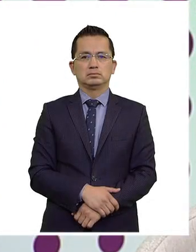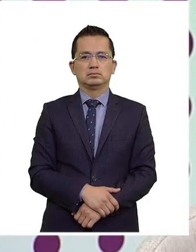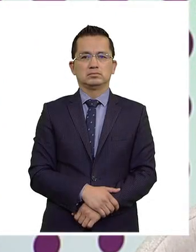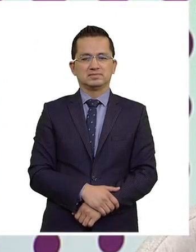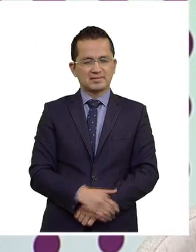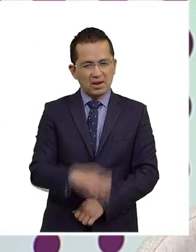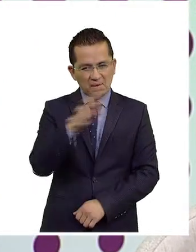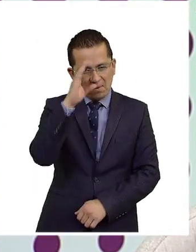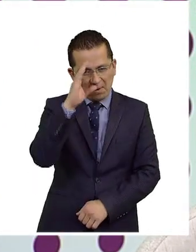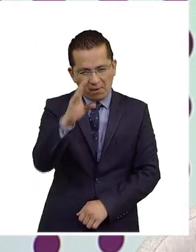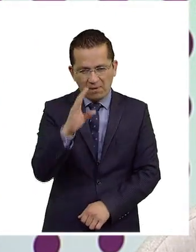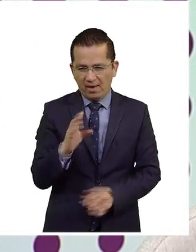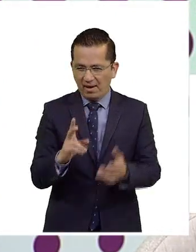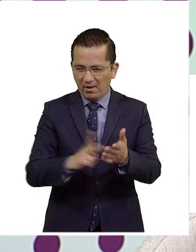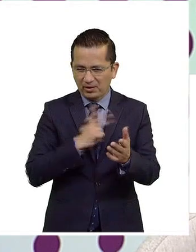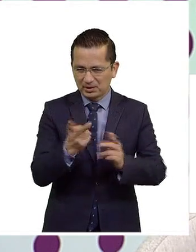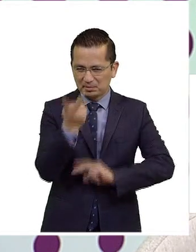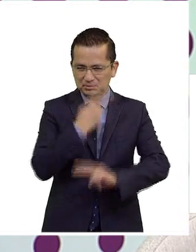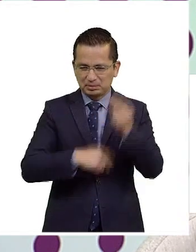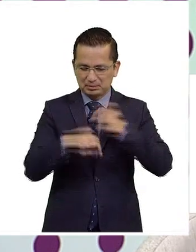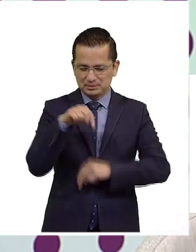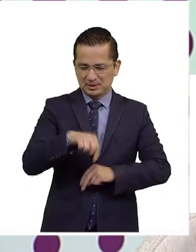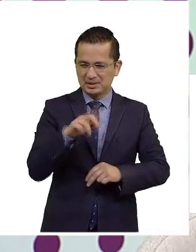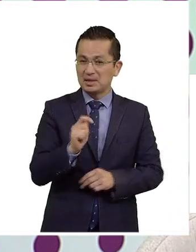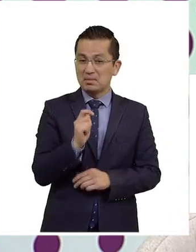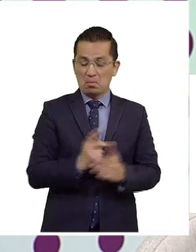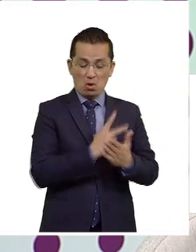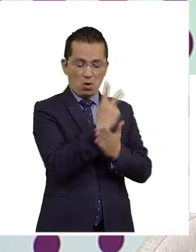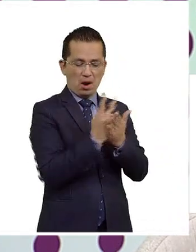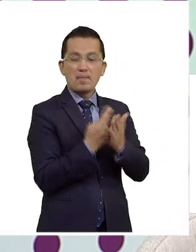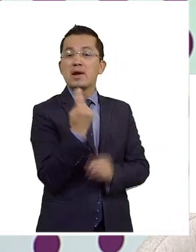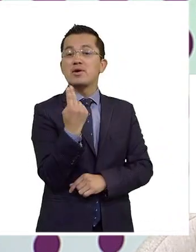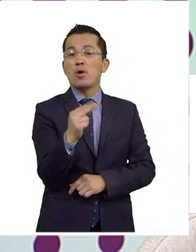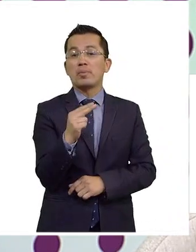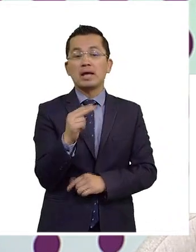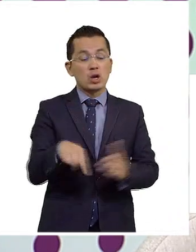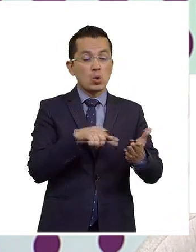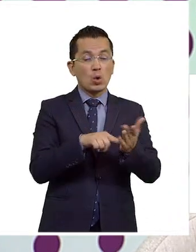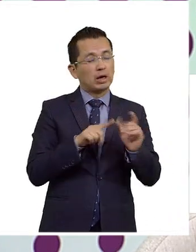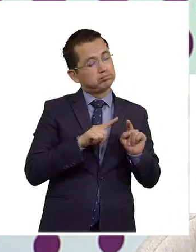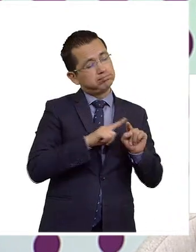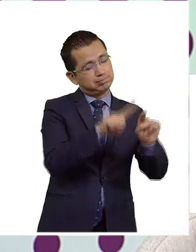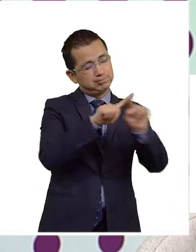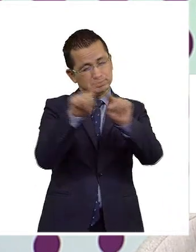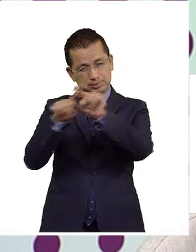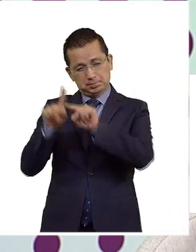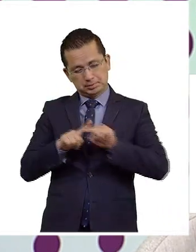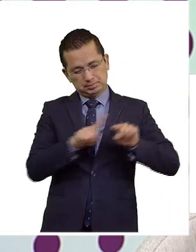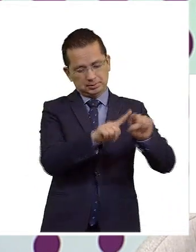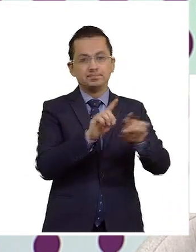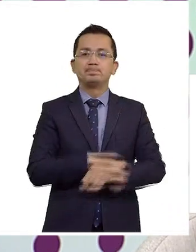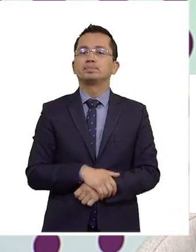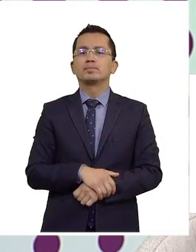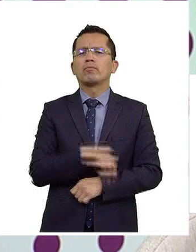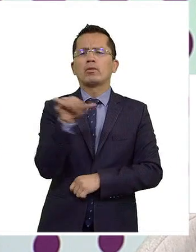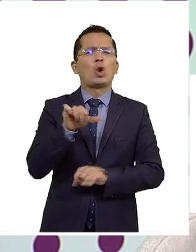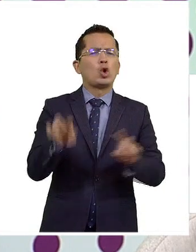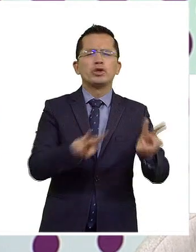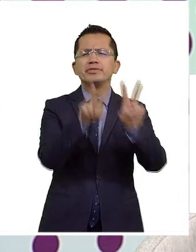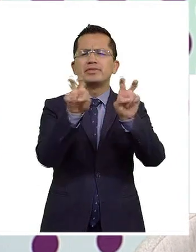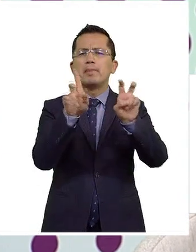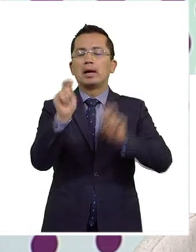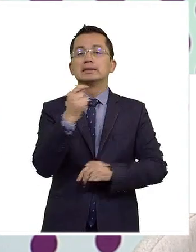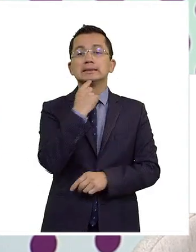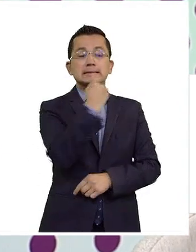Hola, ya estamos de vuelta en Espacio Diverso y estamos hablando sobre infancias trans. En este bloque vamos a